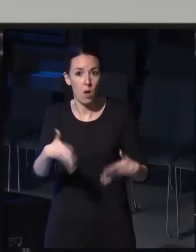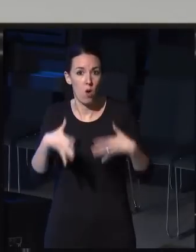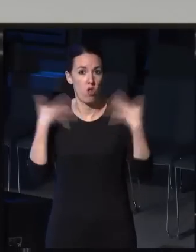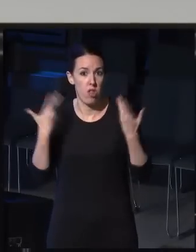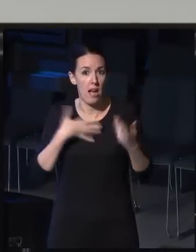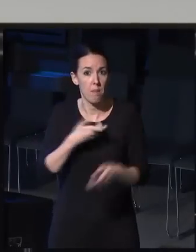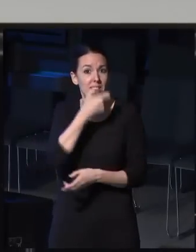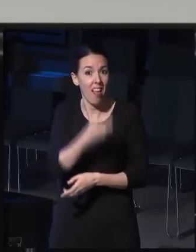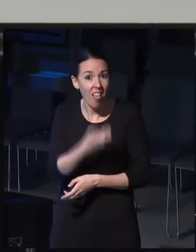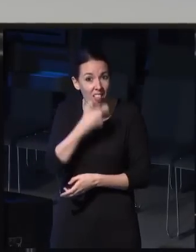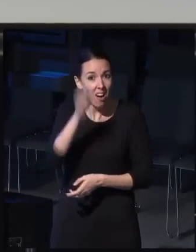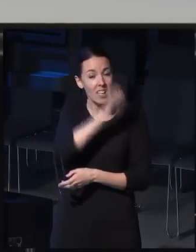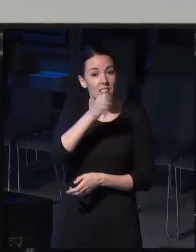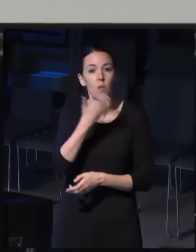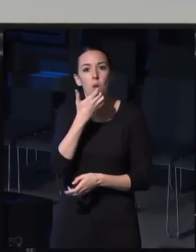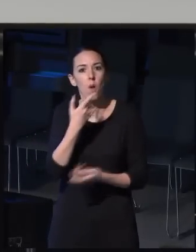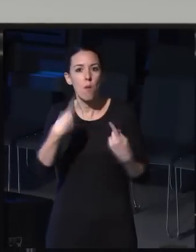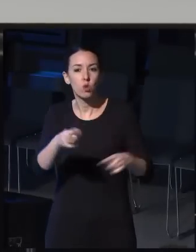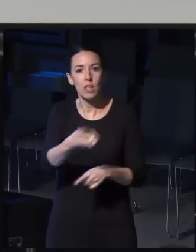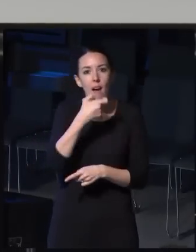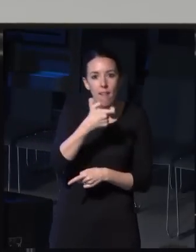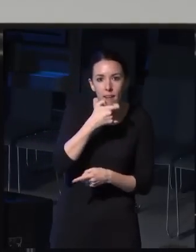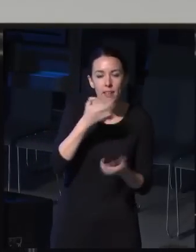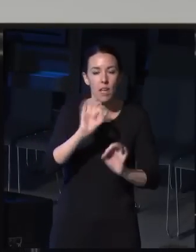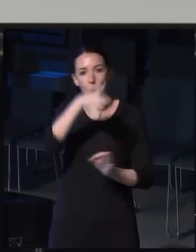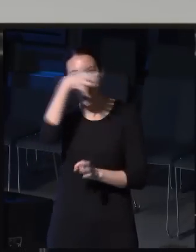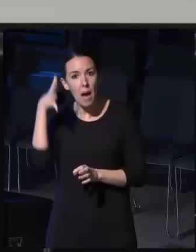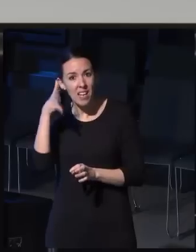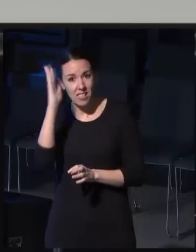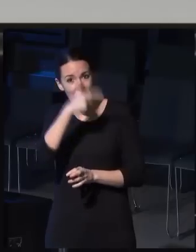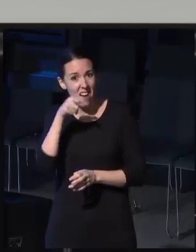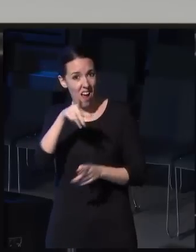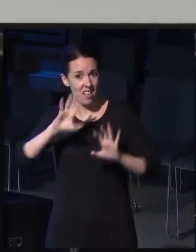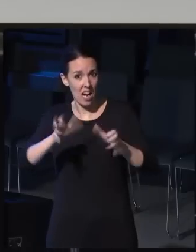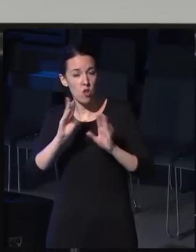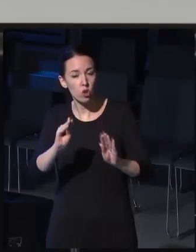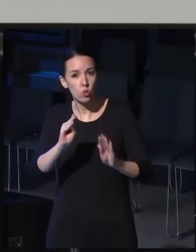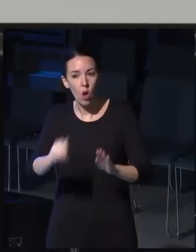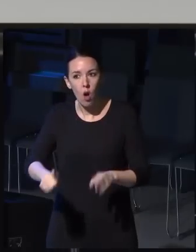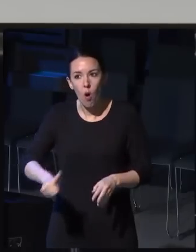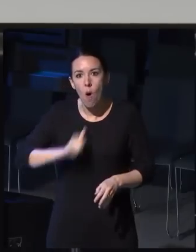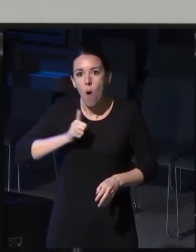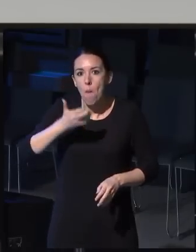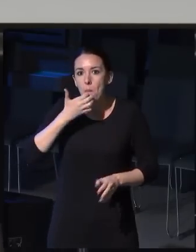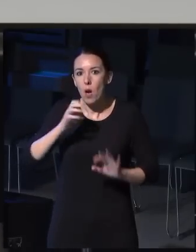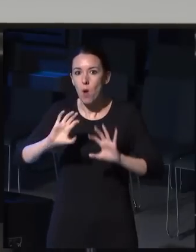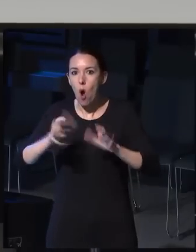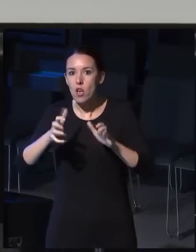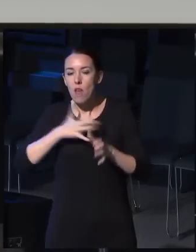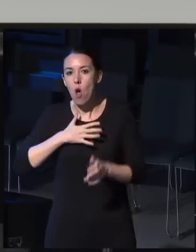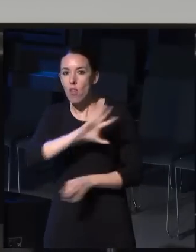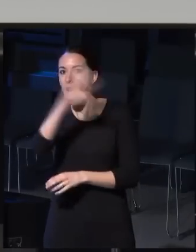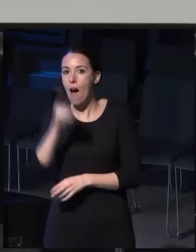en vez de estar escuchando música inglesa o americana en su radio, hubiera tenido la oportunidad de sintonizar una radio de